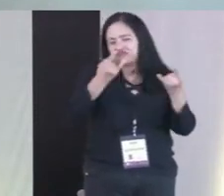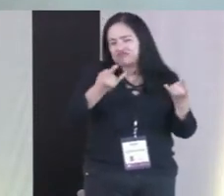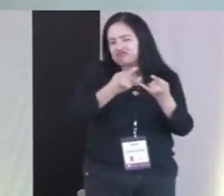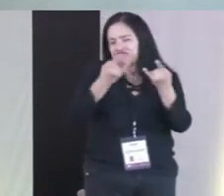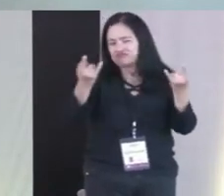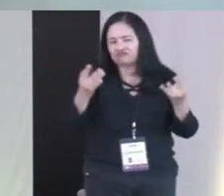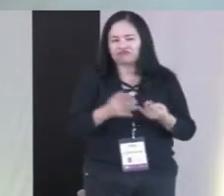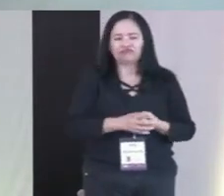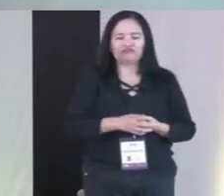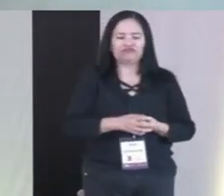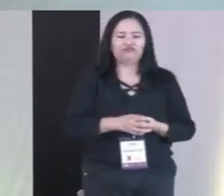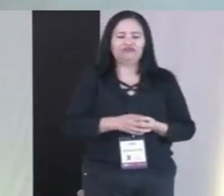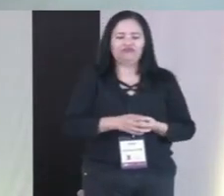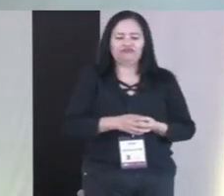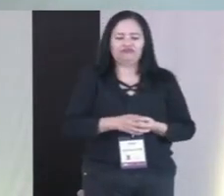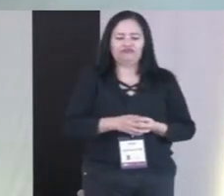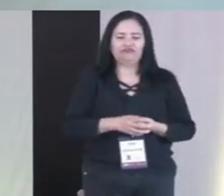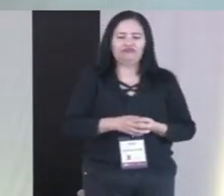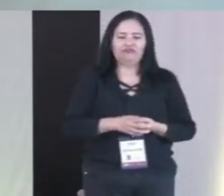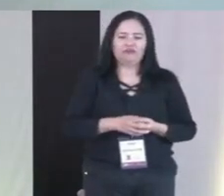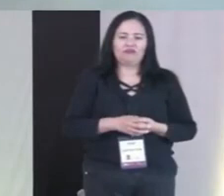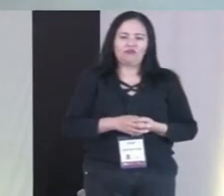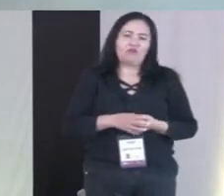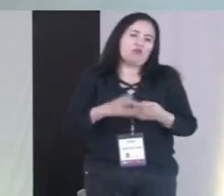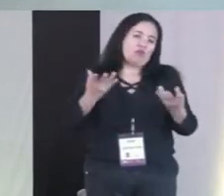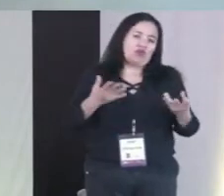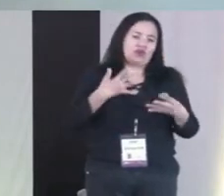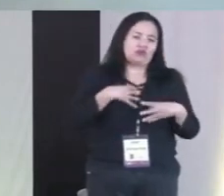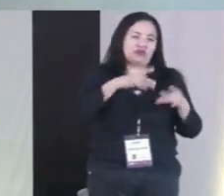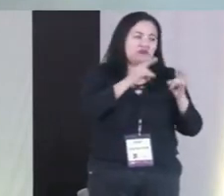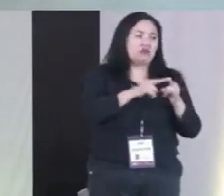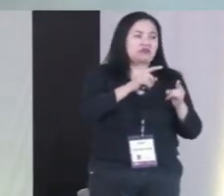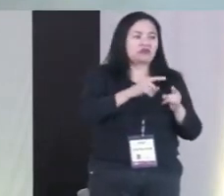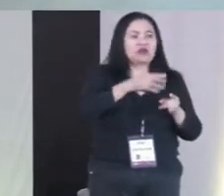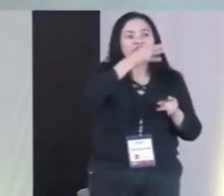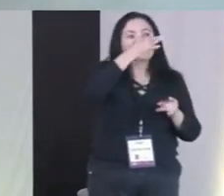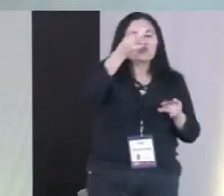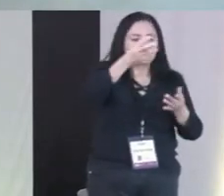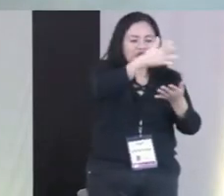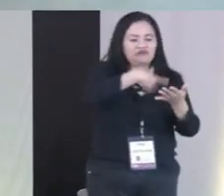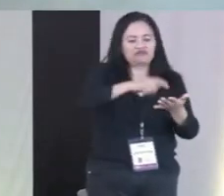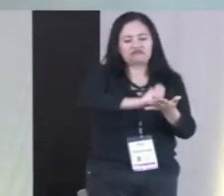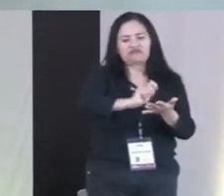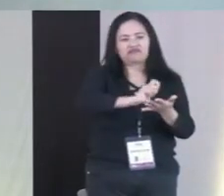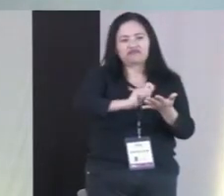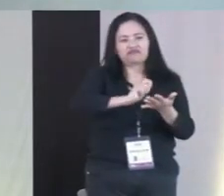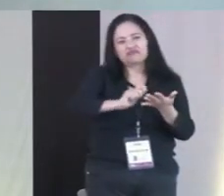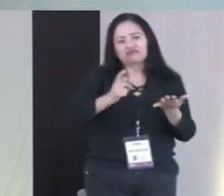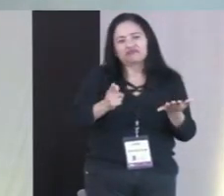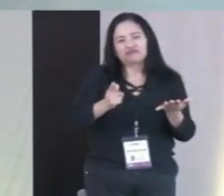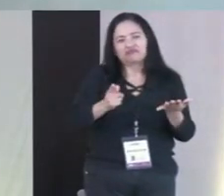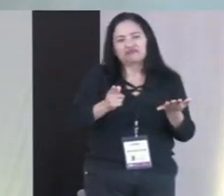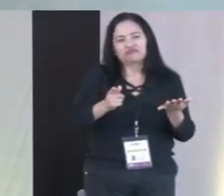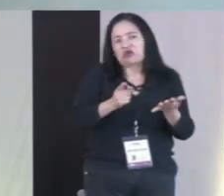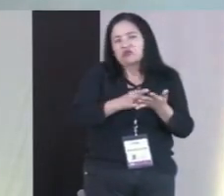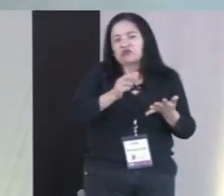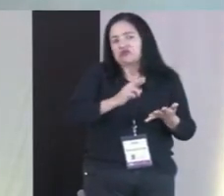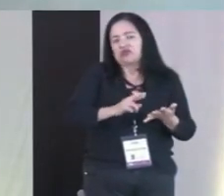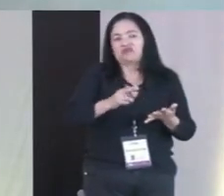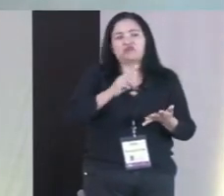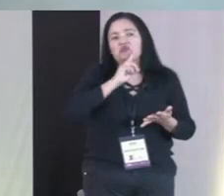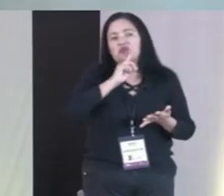no puede nada más agarrar un pedazo fresco de realidad y ponerlo en novela, porque entonces no es novela, es reportaje,